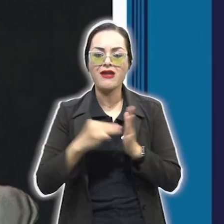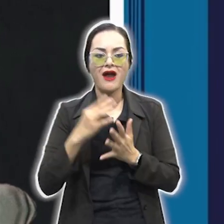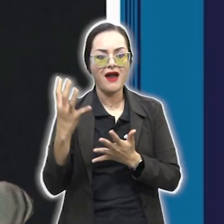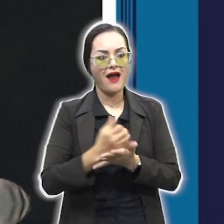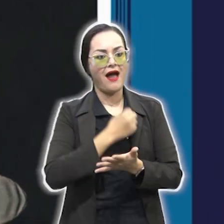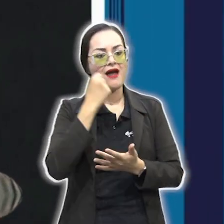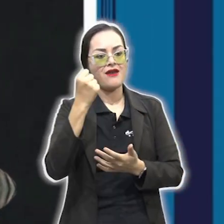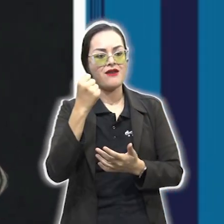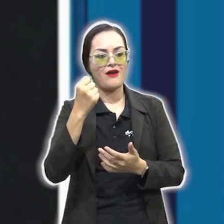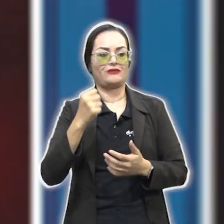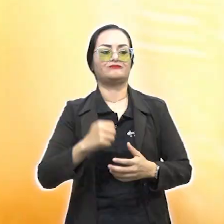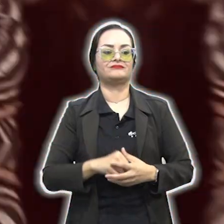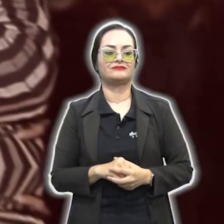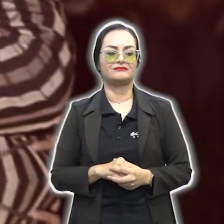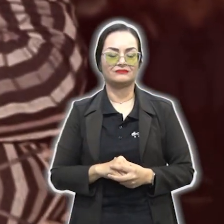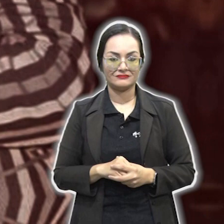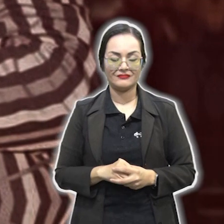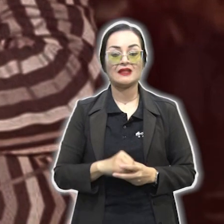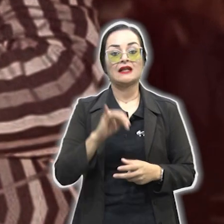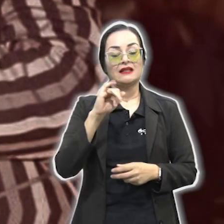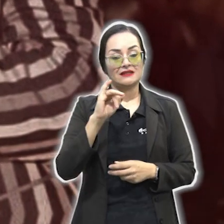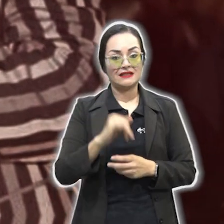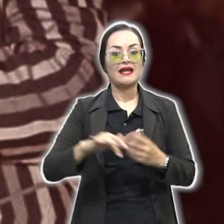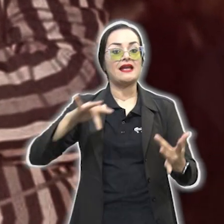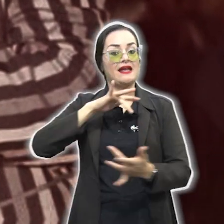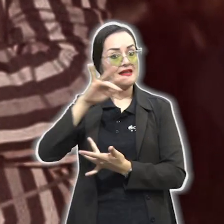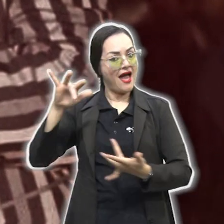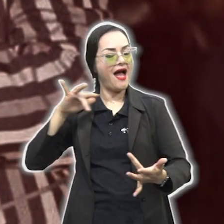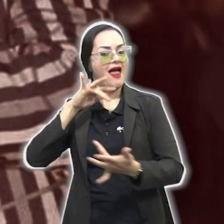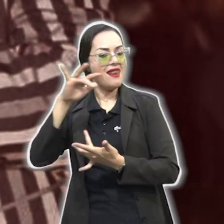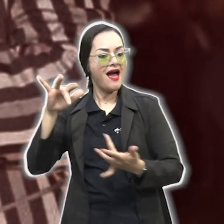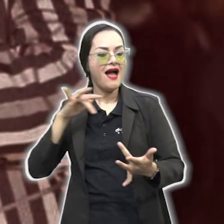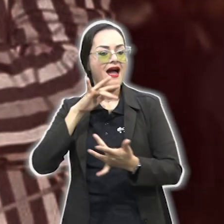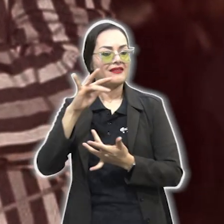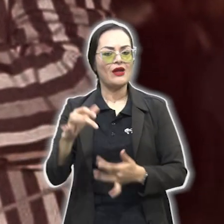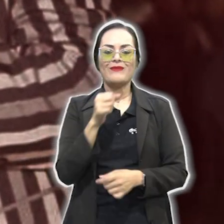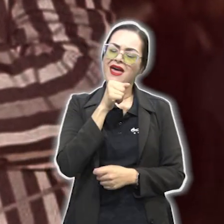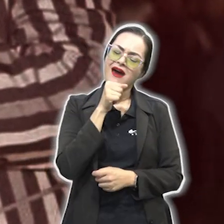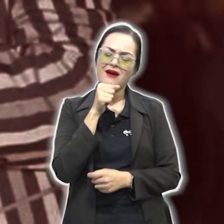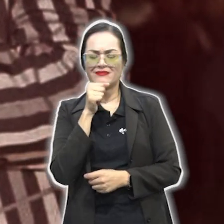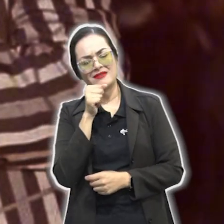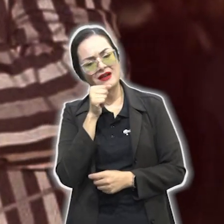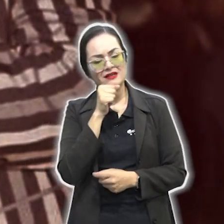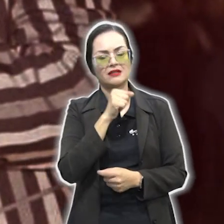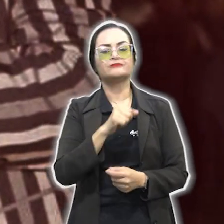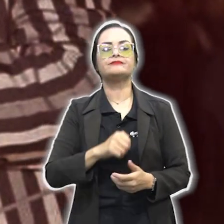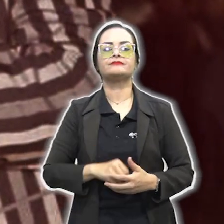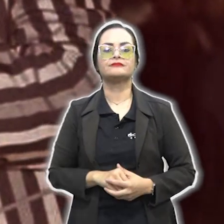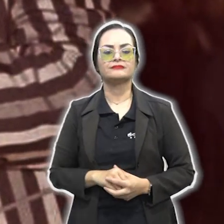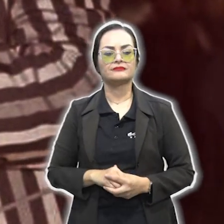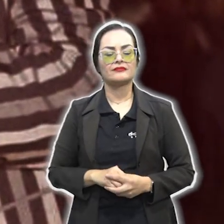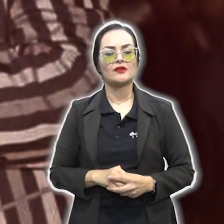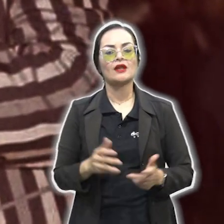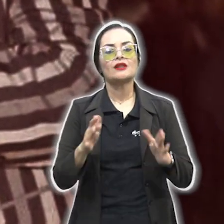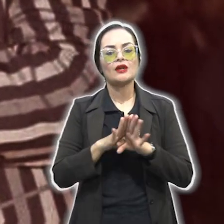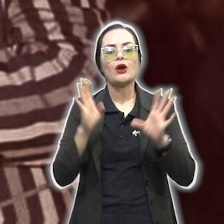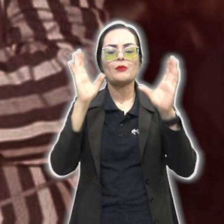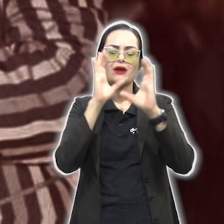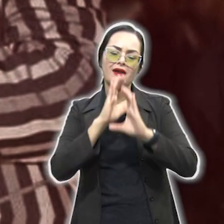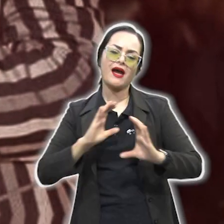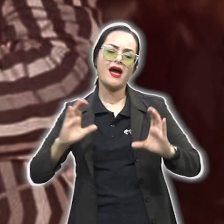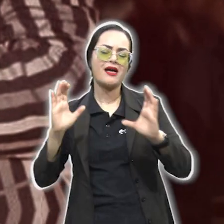esperaba, apareció en Sao Paulo para presentarse en la discoteca de la Chacriña. Su estilo musical comprendía las